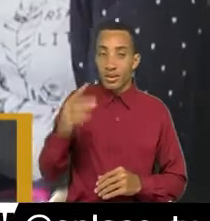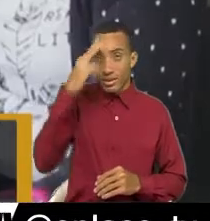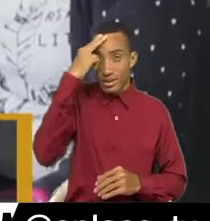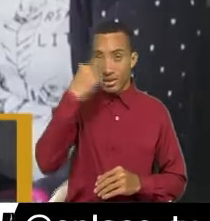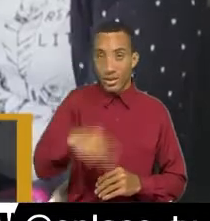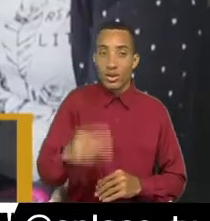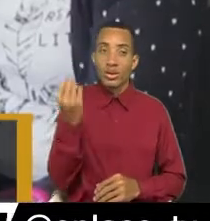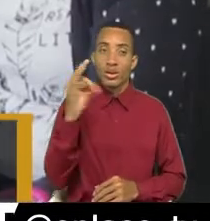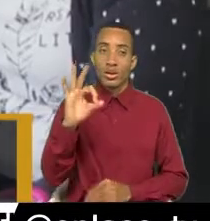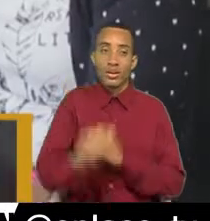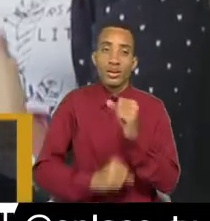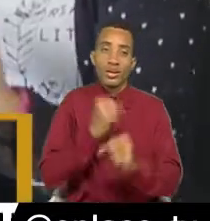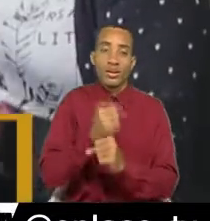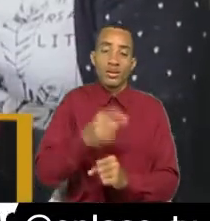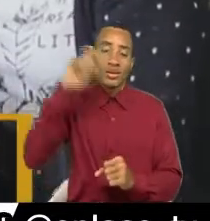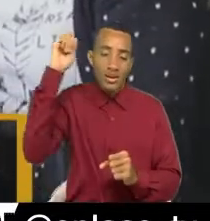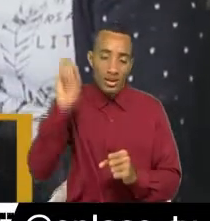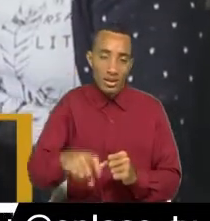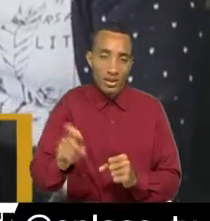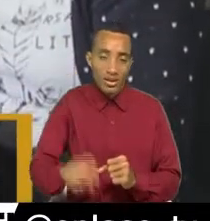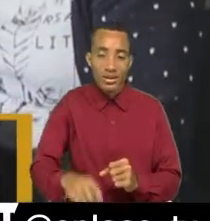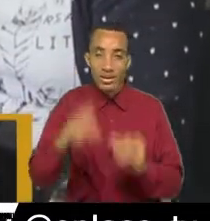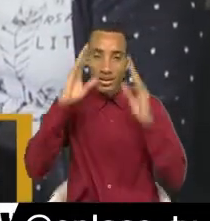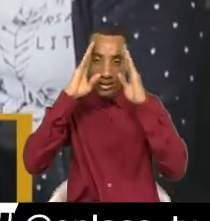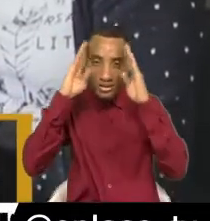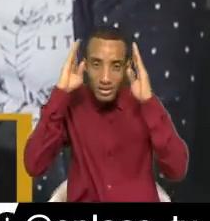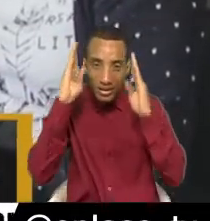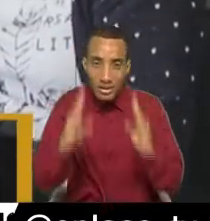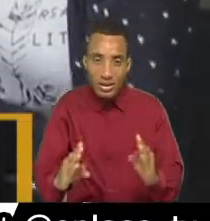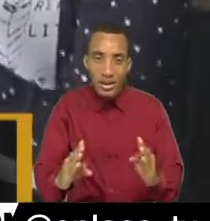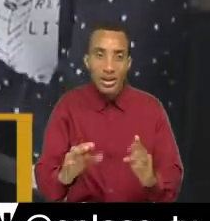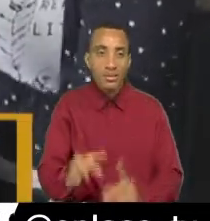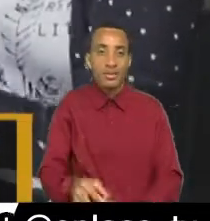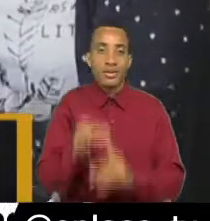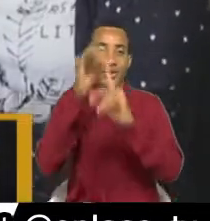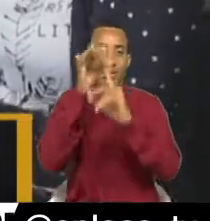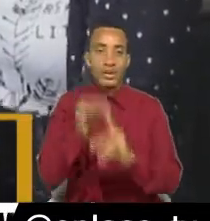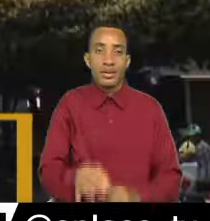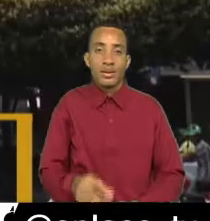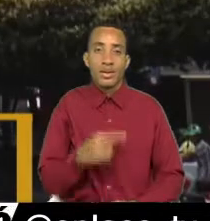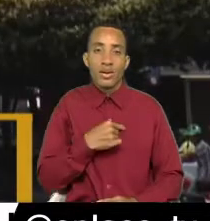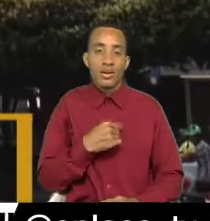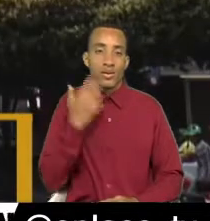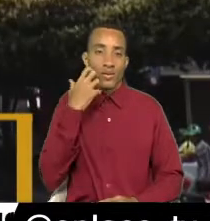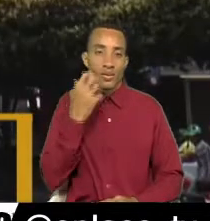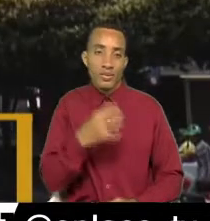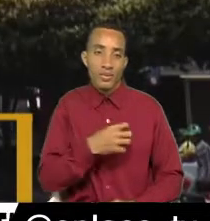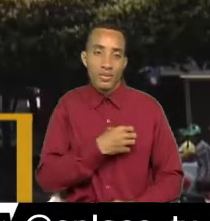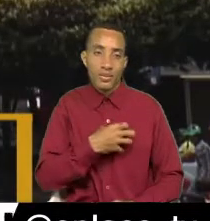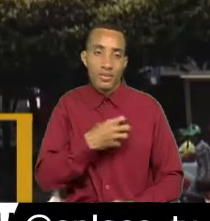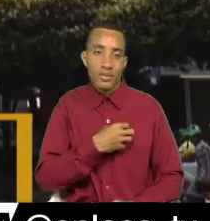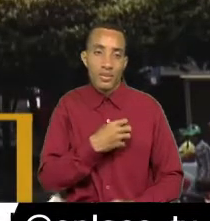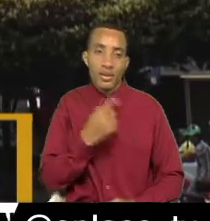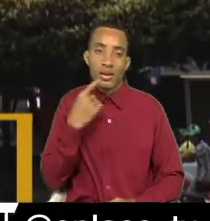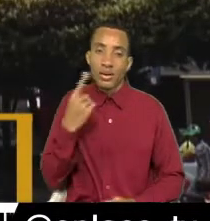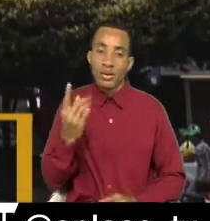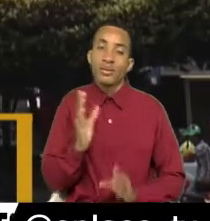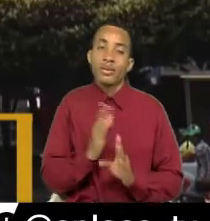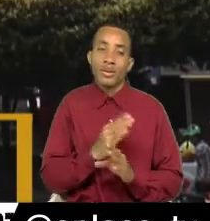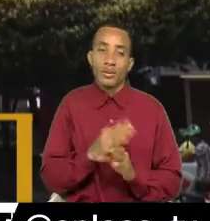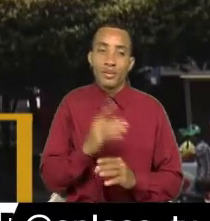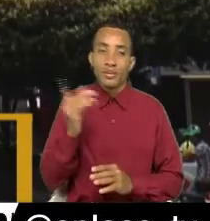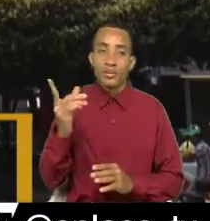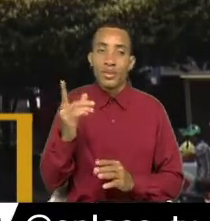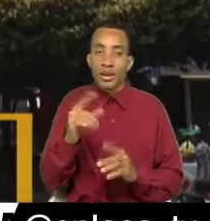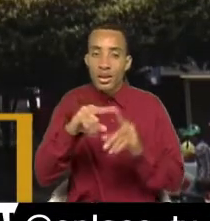por especialistas teniendo en cuenta que padece una grave enfermedad cardiovascular. El menor se encuentra actualmente en la unidad de cuidados intensivos de la